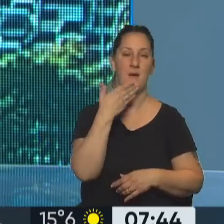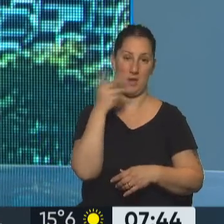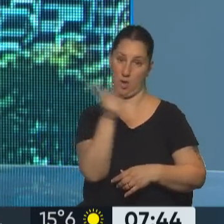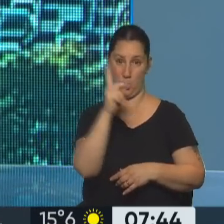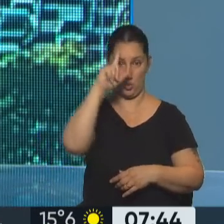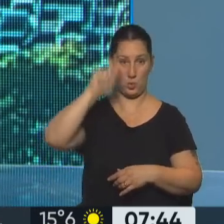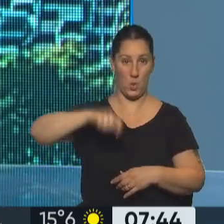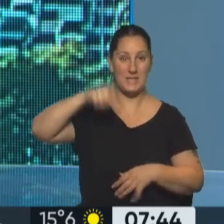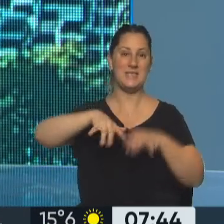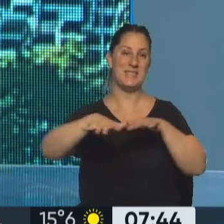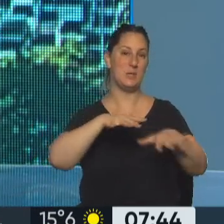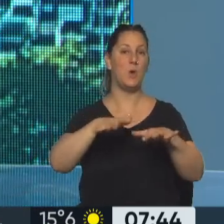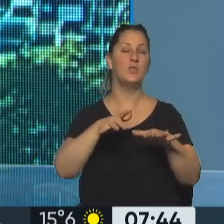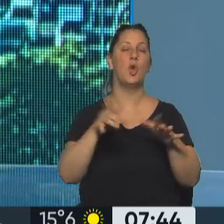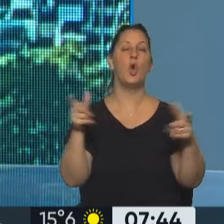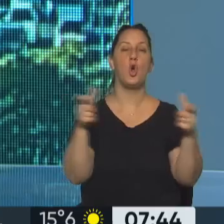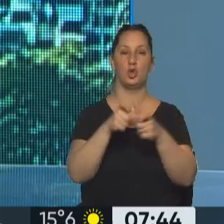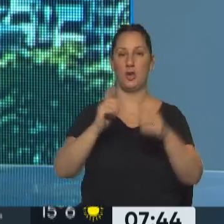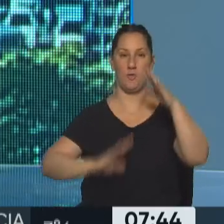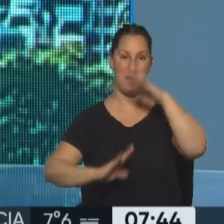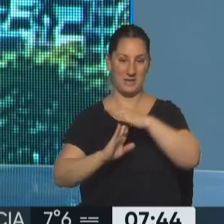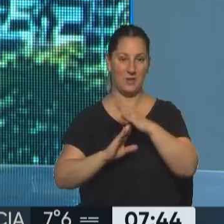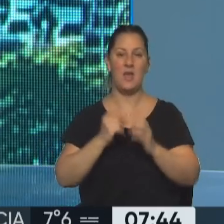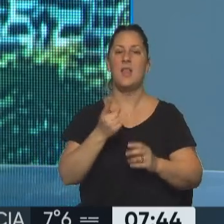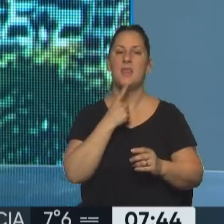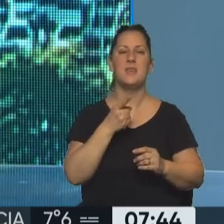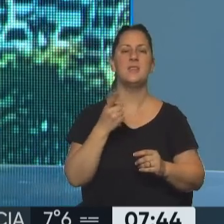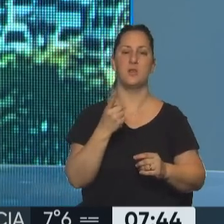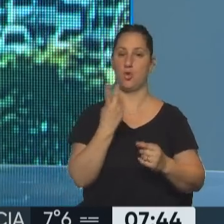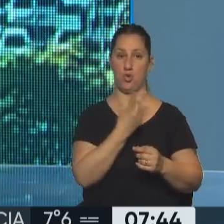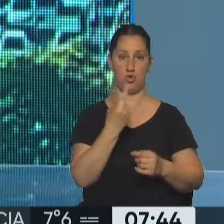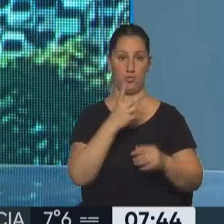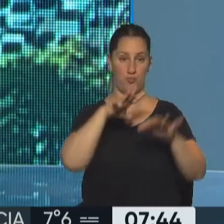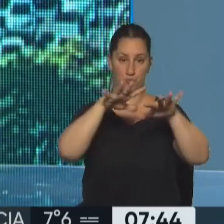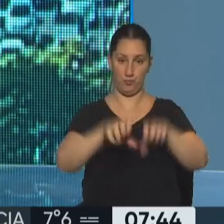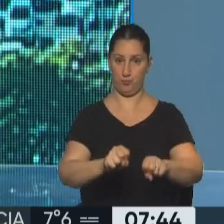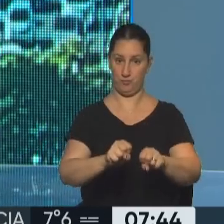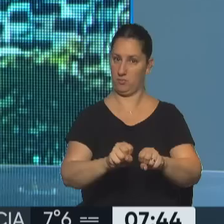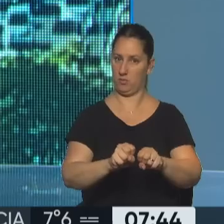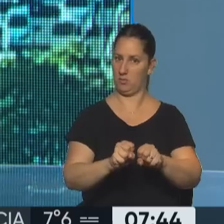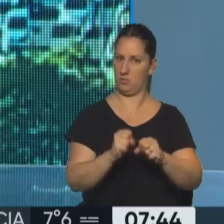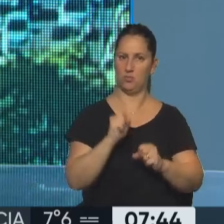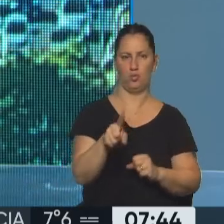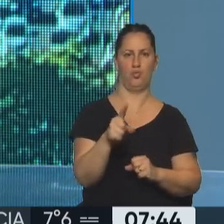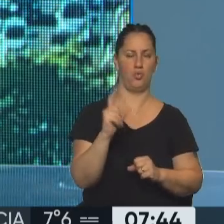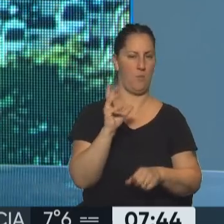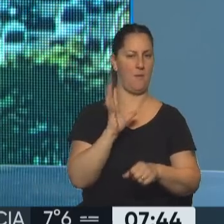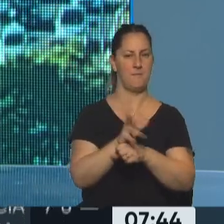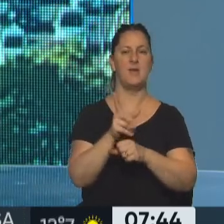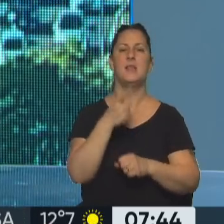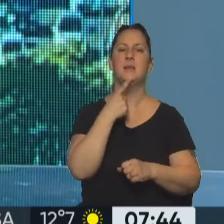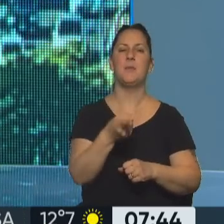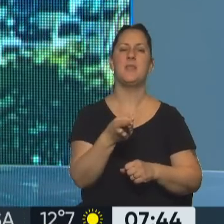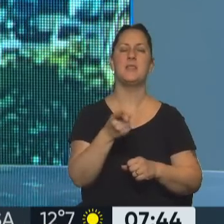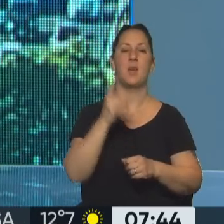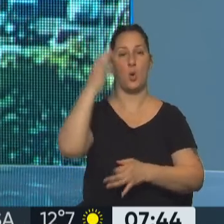Bertuzzi y a la situación en el Consejo de la Magistratura, dice que están usurpando el cargo que están, los cargos que están ocupando, pero además insta a la